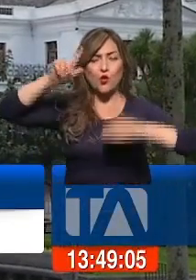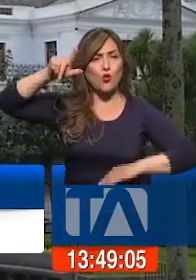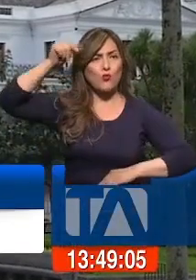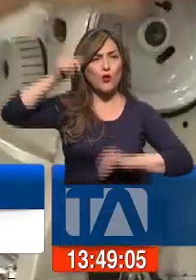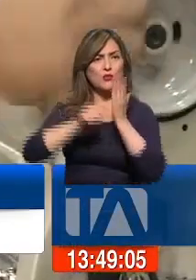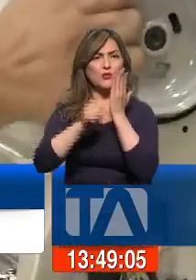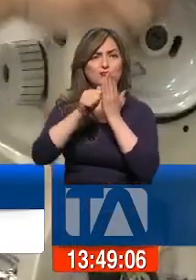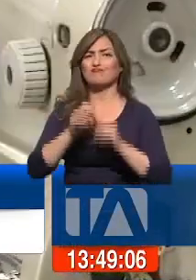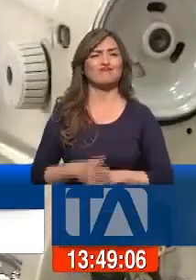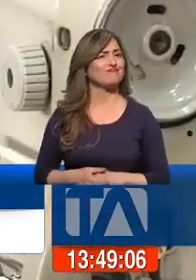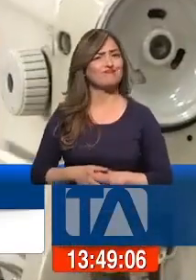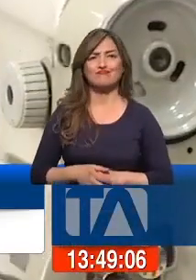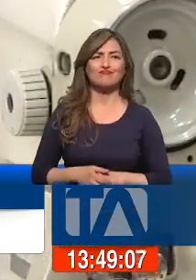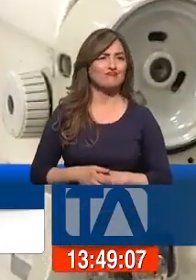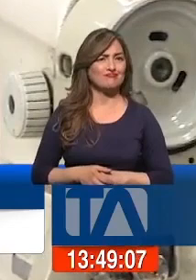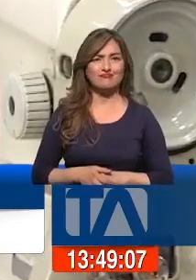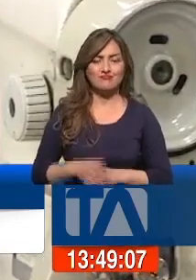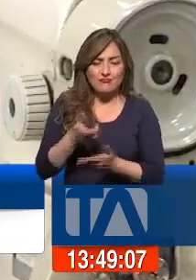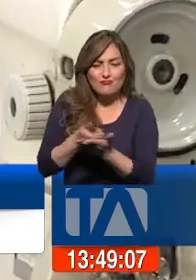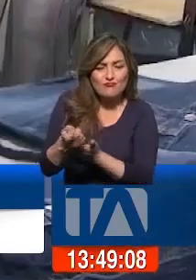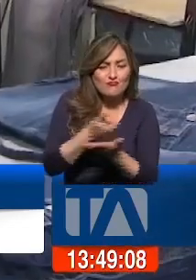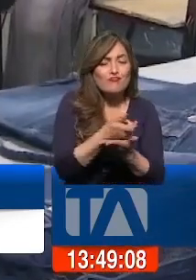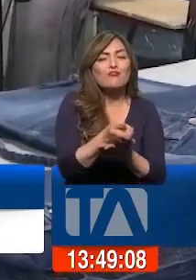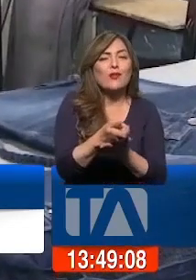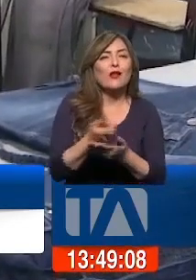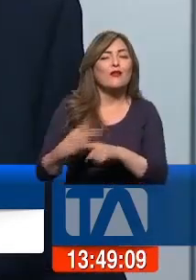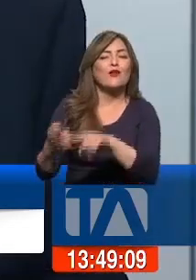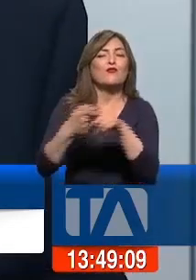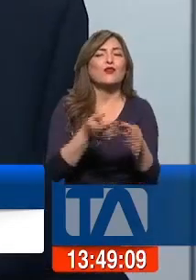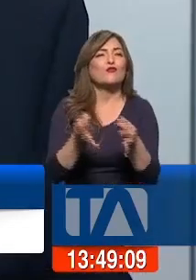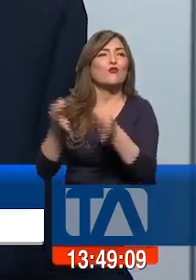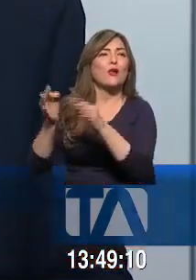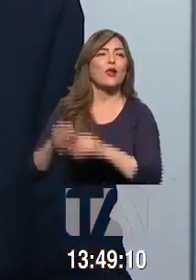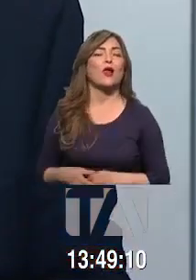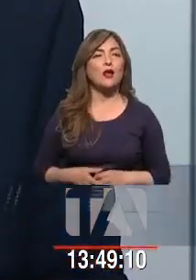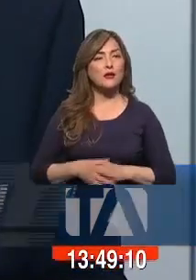el ministerio. Es decir, que los flujos de dinero se canalizarán de otras formas.